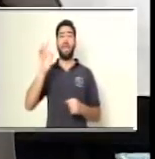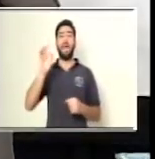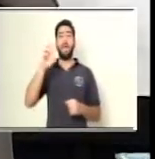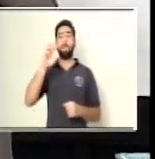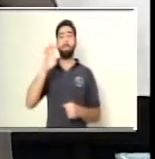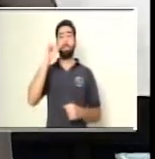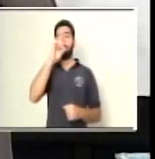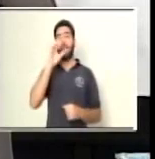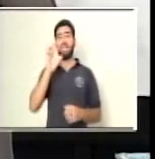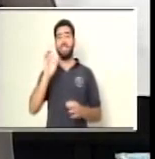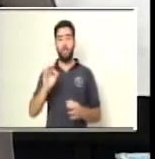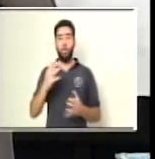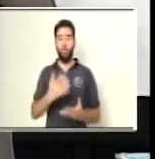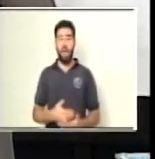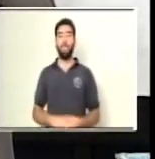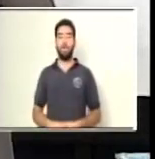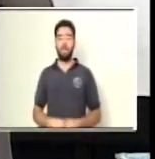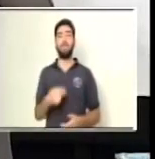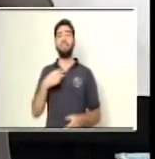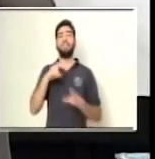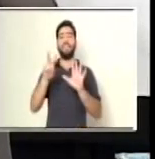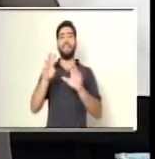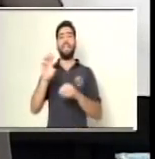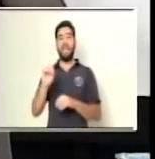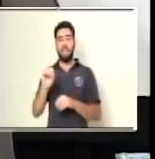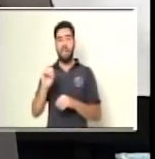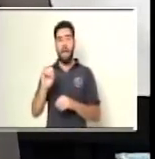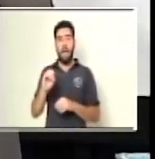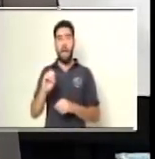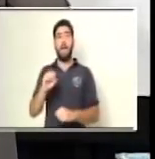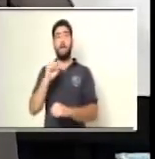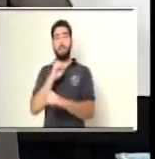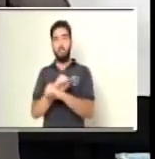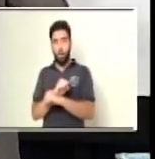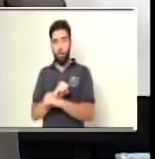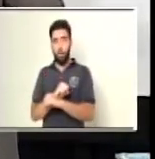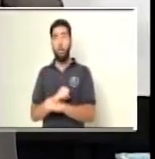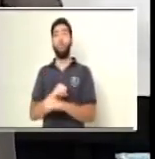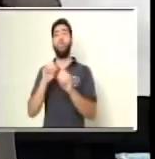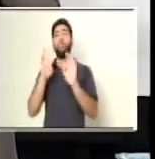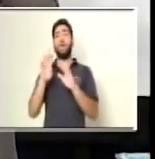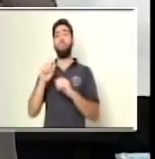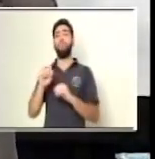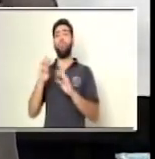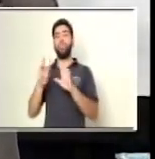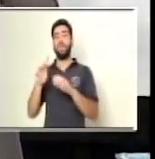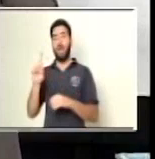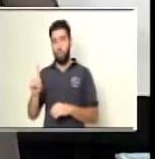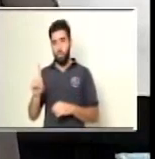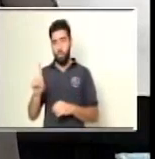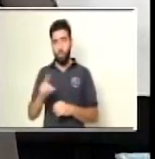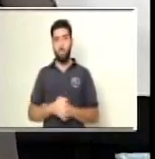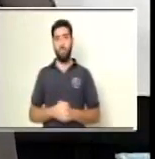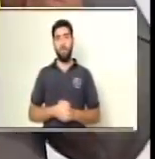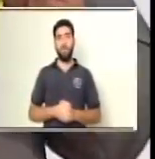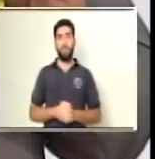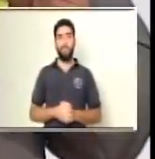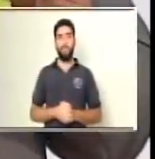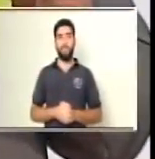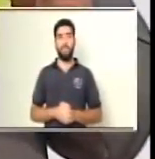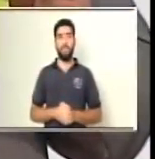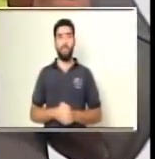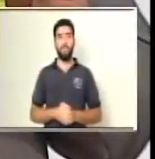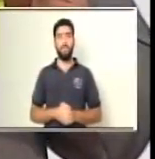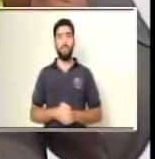vamos a multiplicar los 70 kilogramos por los 9.81 de 9.8 metros por